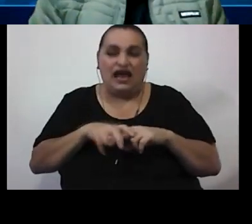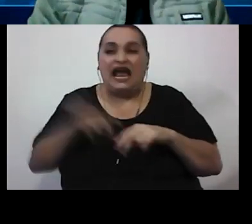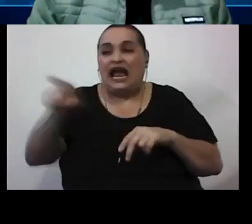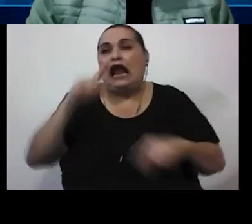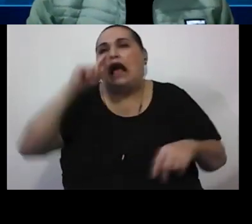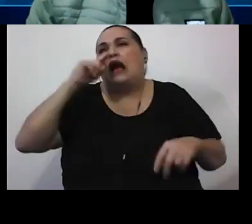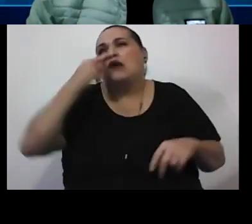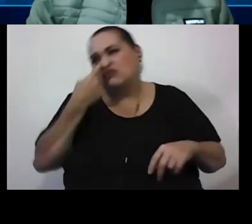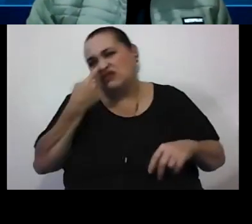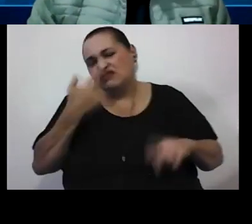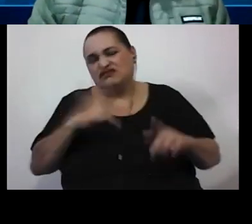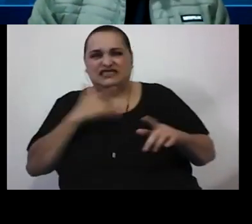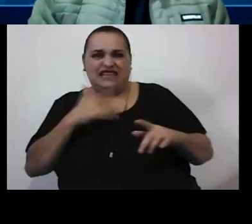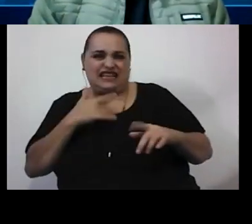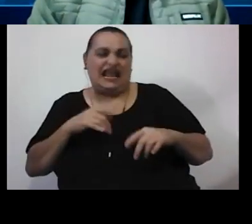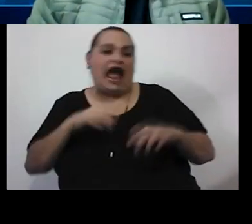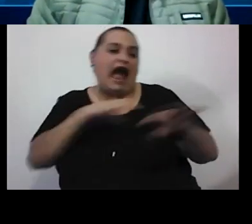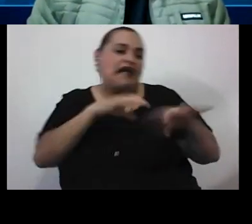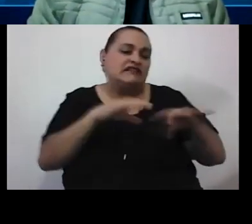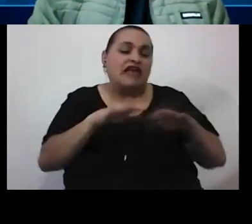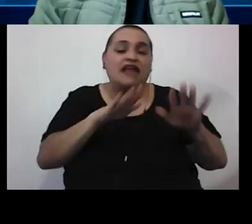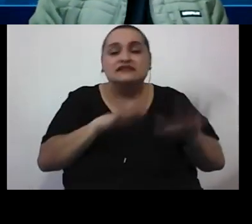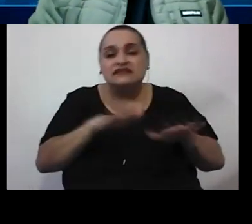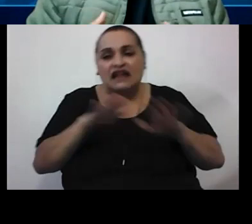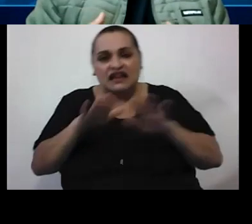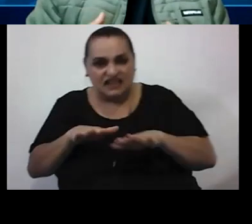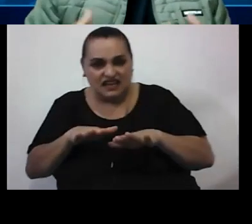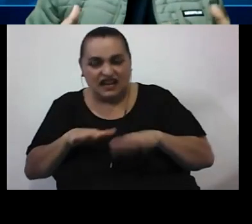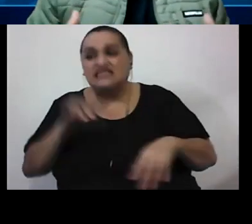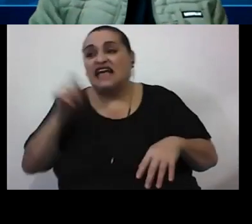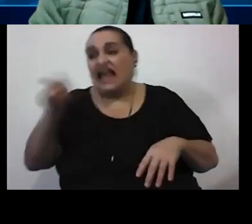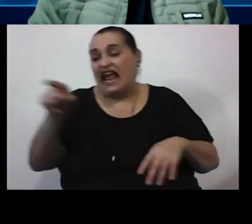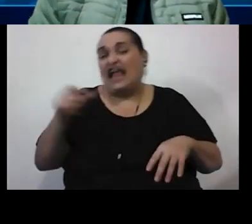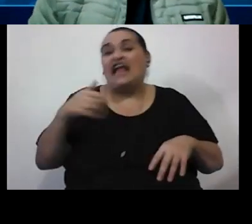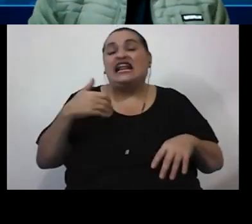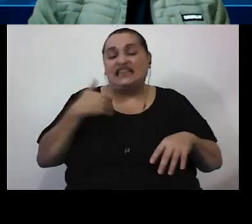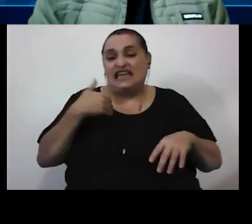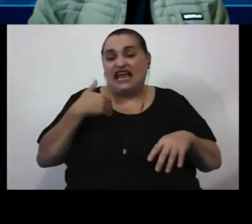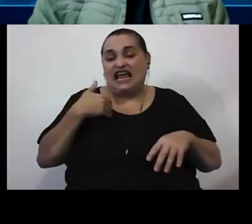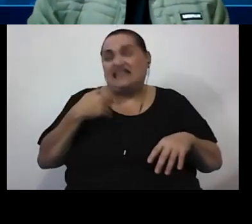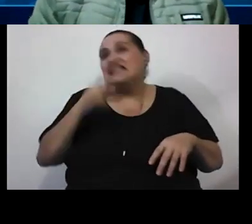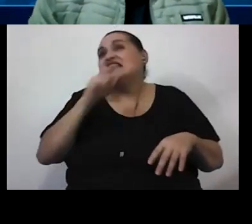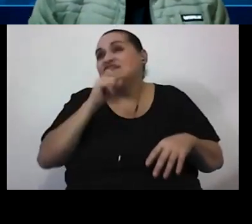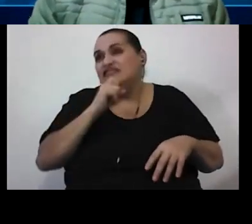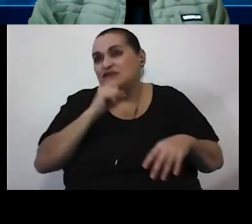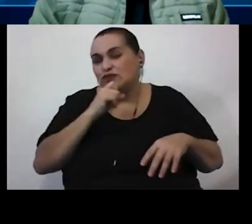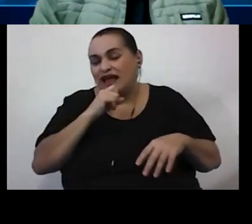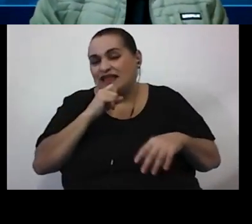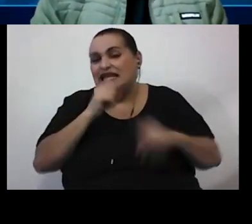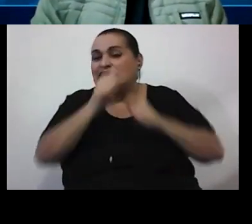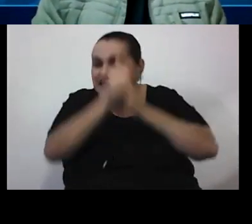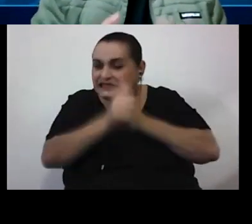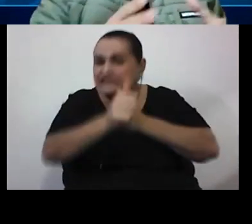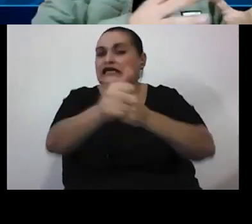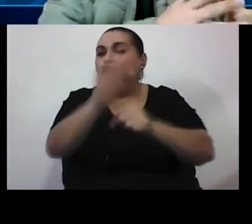aburrimiento por actividades tan tranquilas, que si tiene un ritmo irregular, que es difícil seguir la rutina en cada